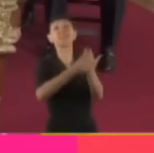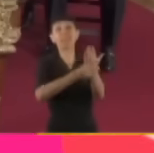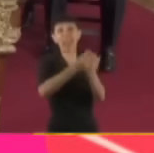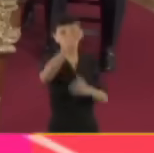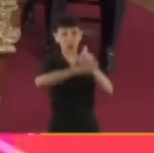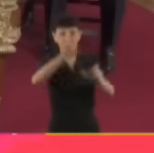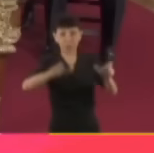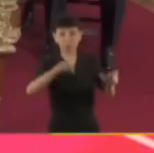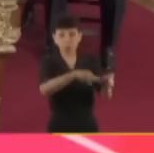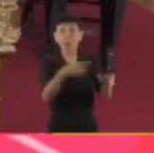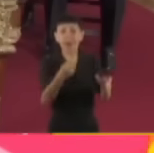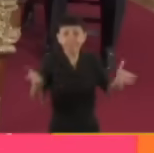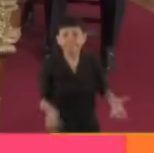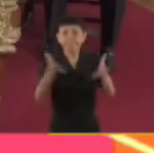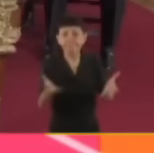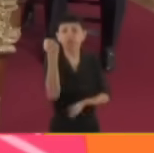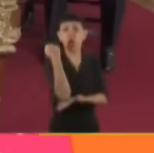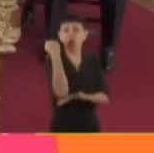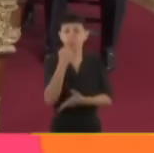No.